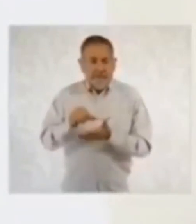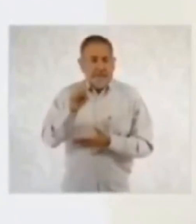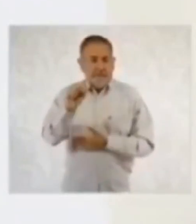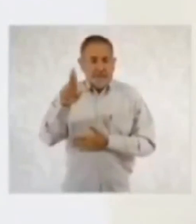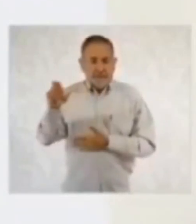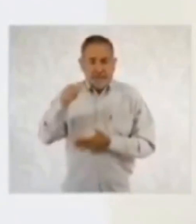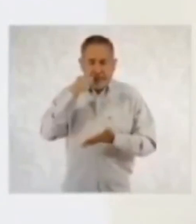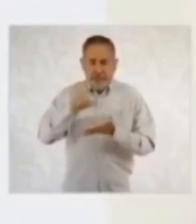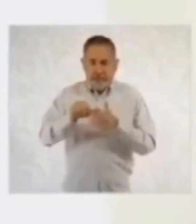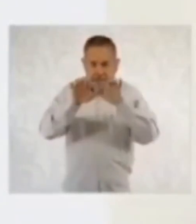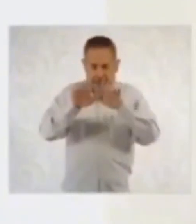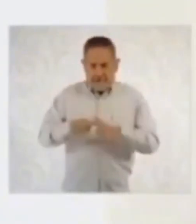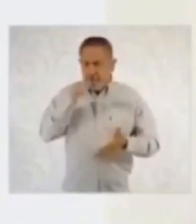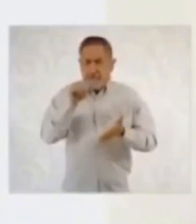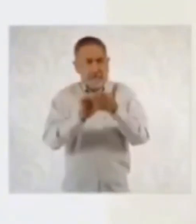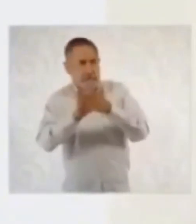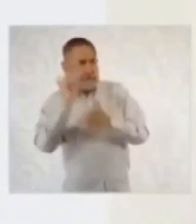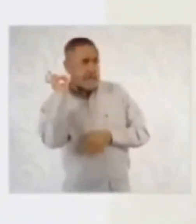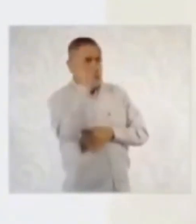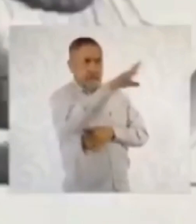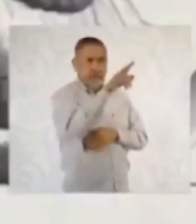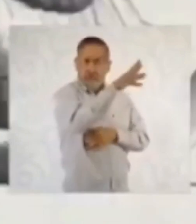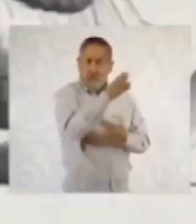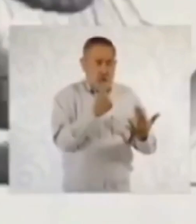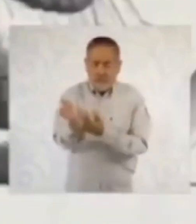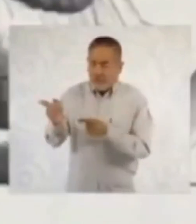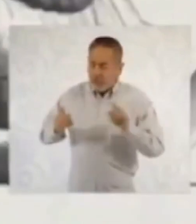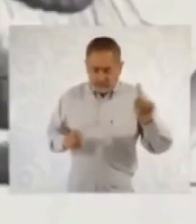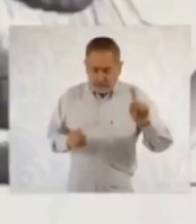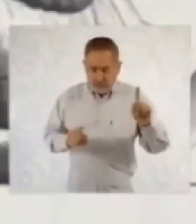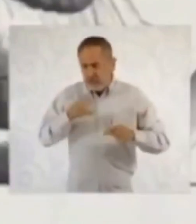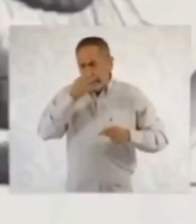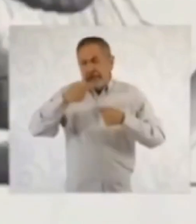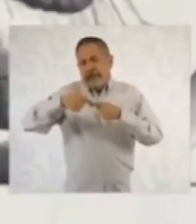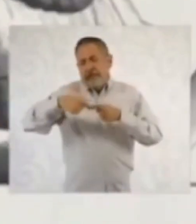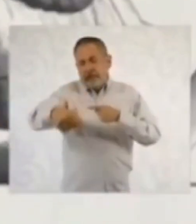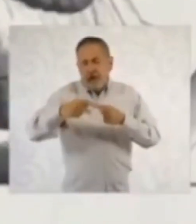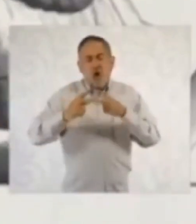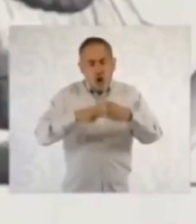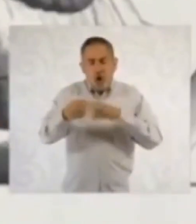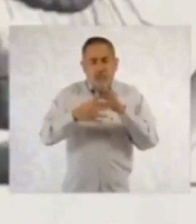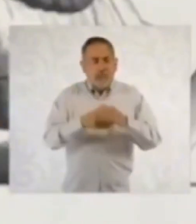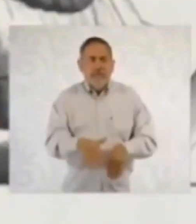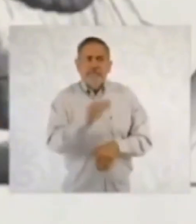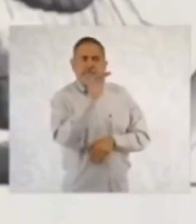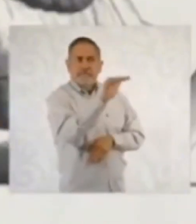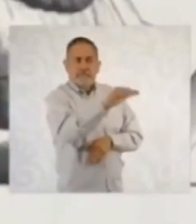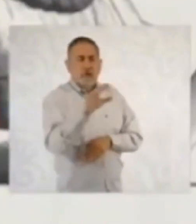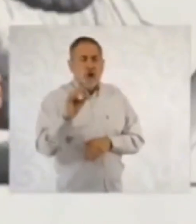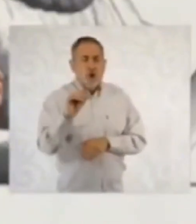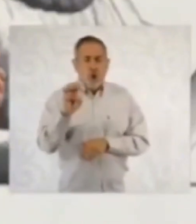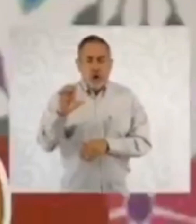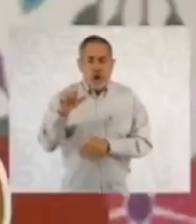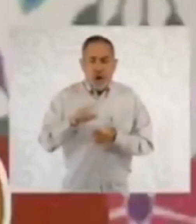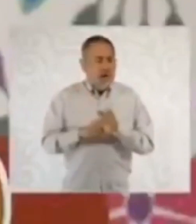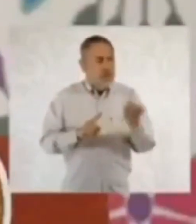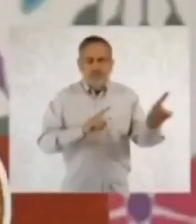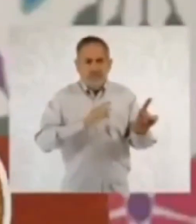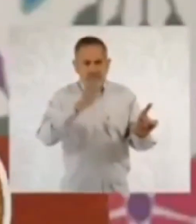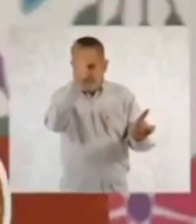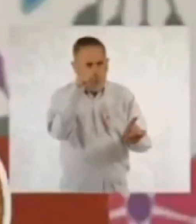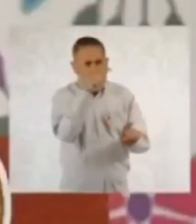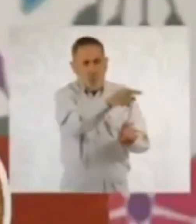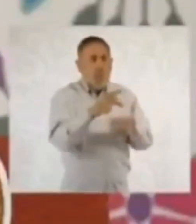la Cancillería, que se envió una carta, y en estos días también se va a estar hablando con la OEA, porque no estamos de